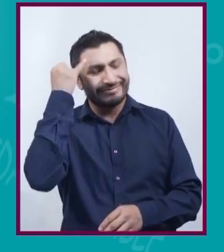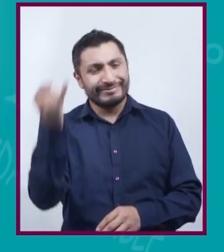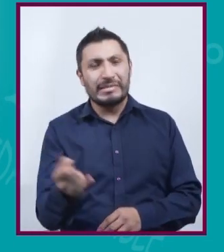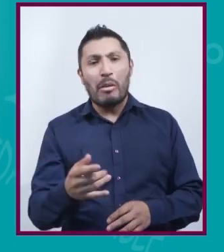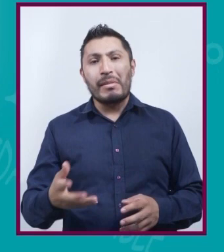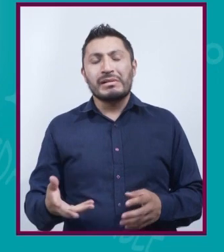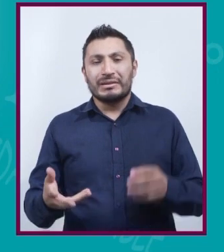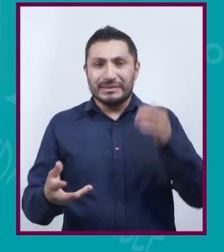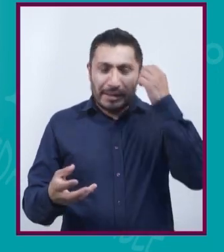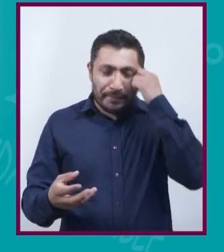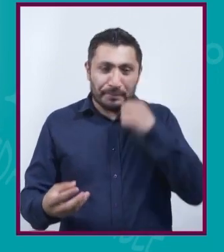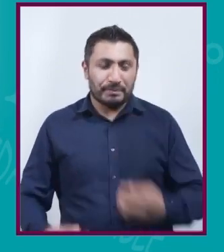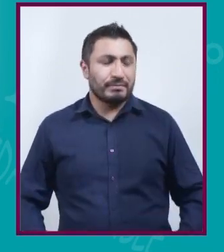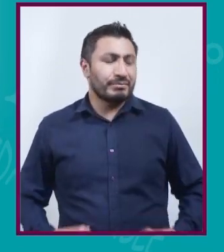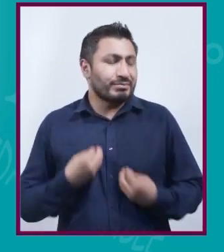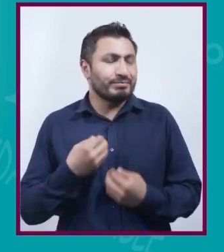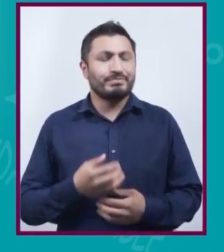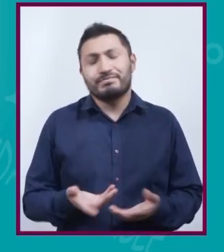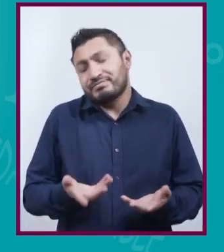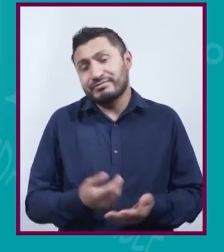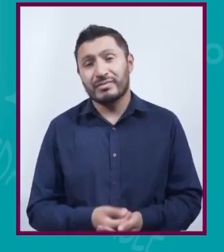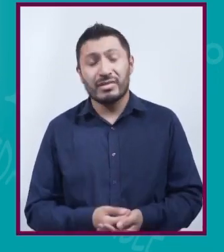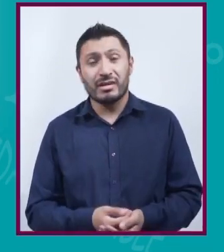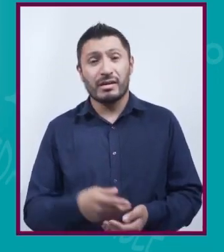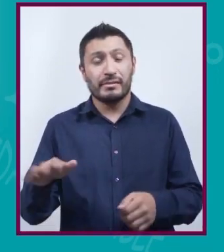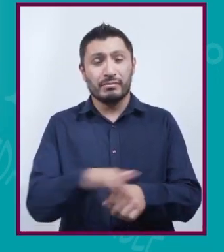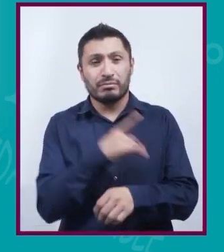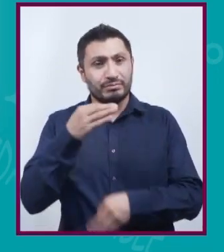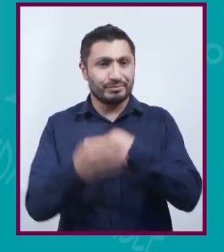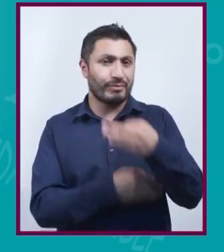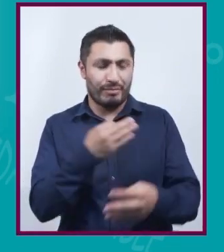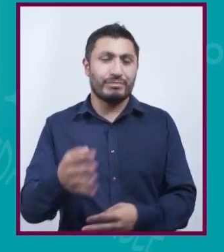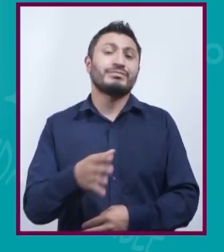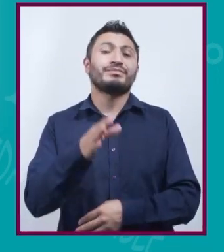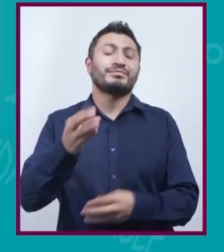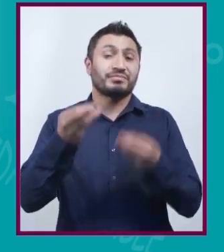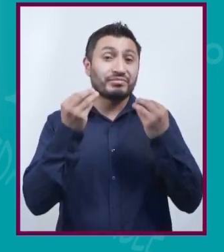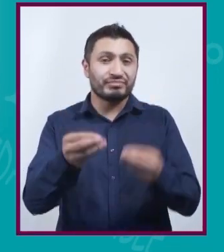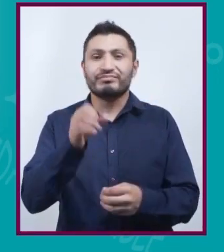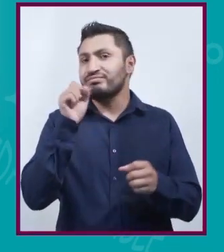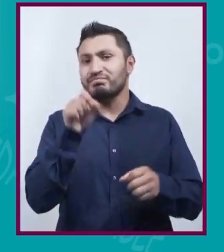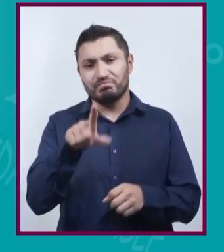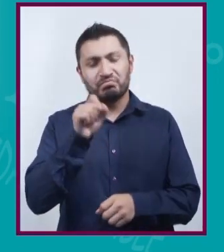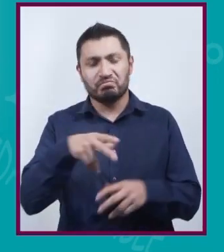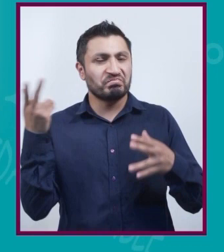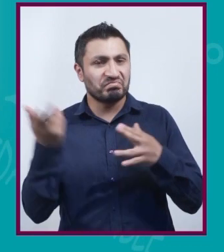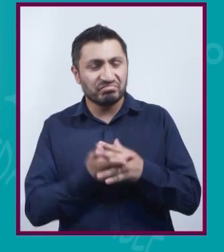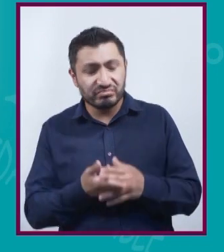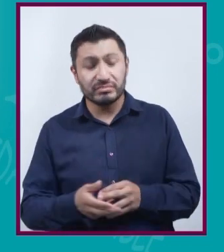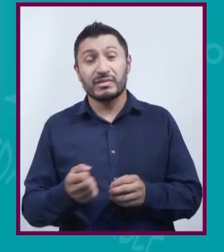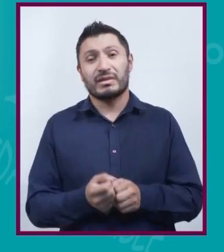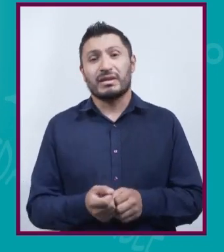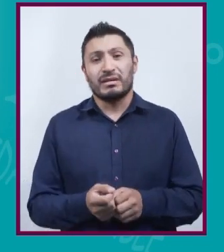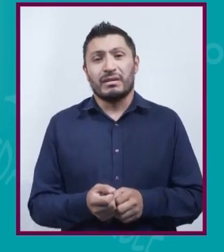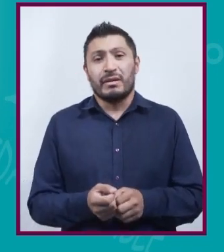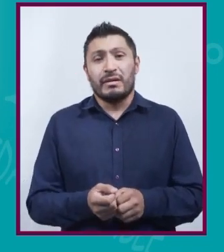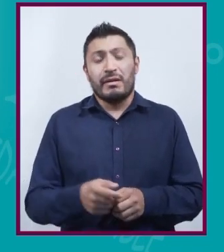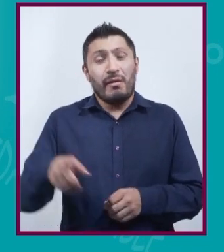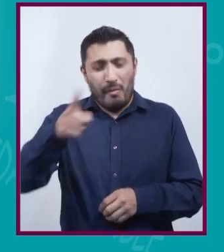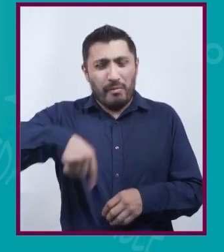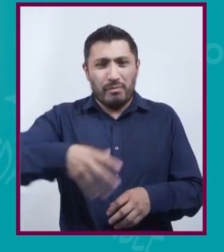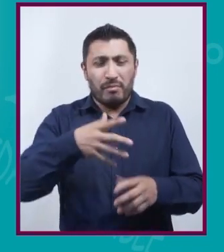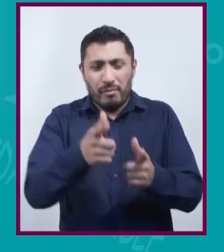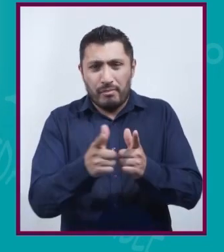esperanza de sobrevivir, porque a final de cuentas, la gran mayoría de ellos también fueron asesinados. Desde luego, la posición de